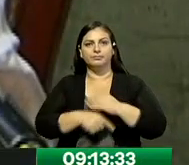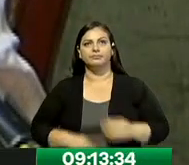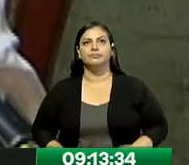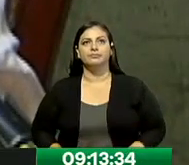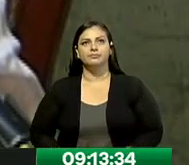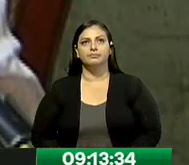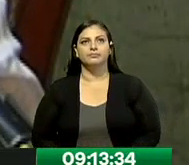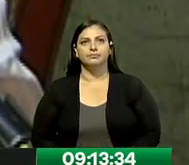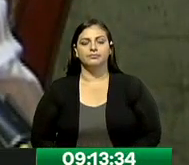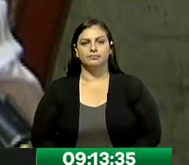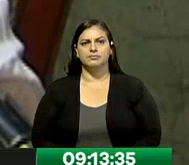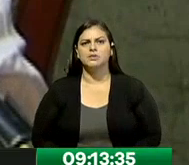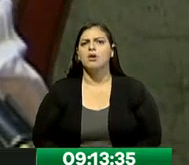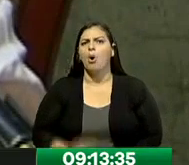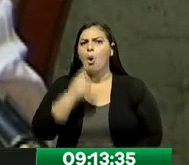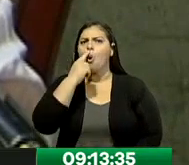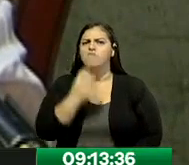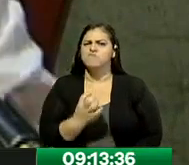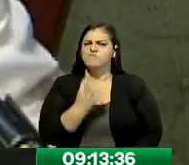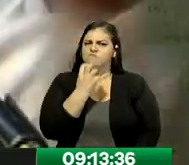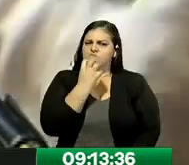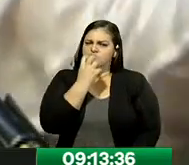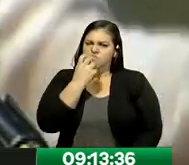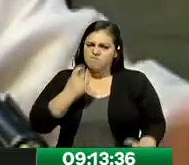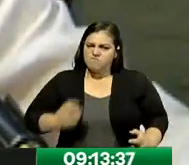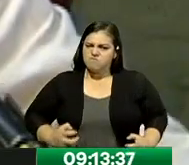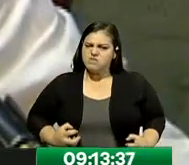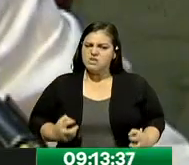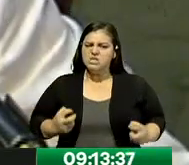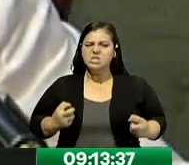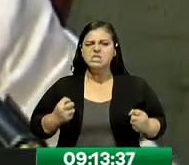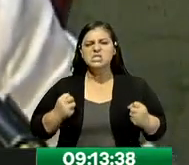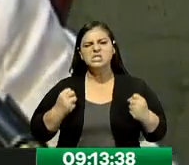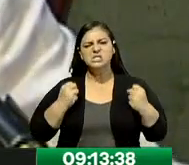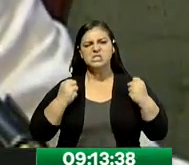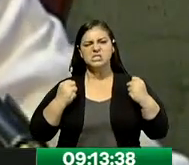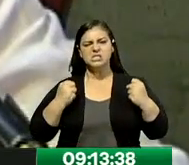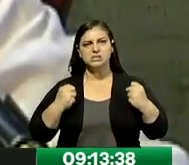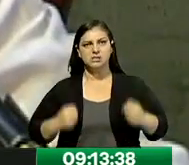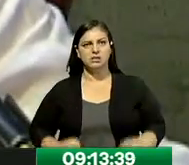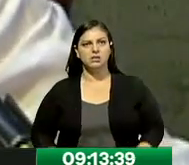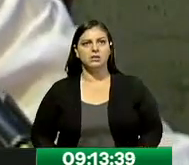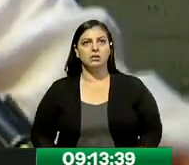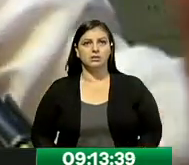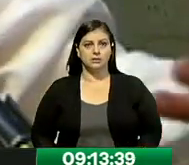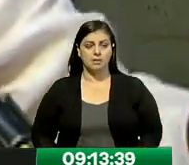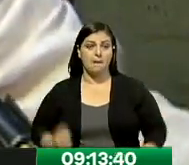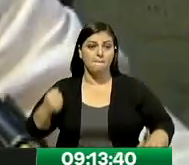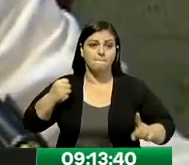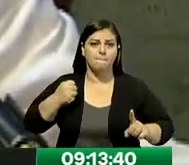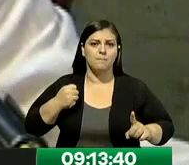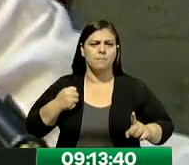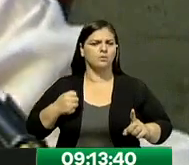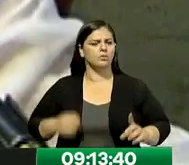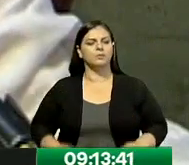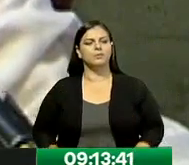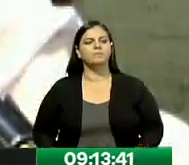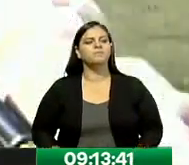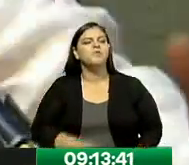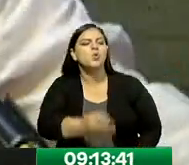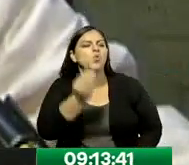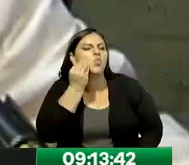son agresivas, y la agresividad no solo es física, sino